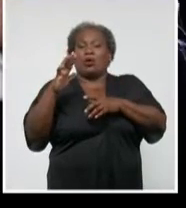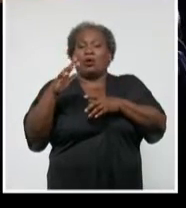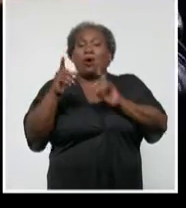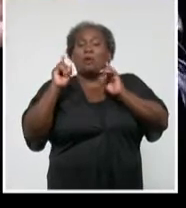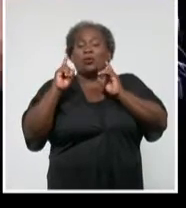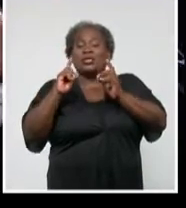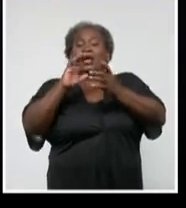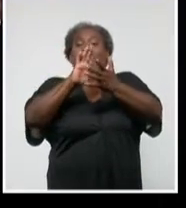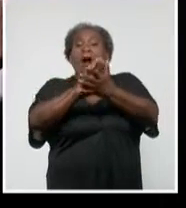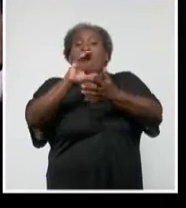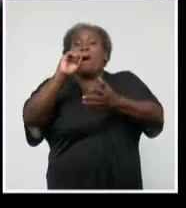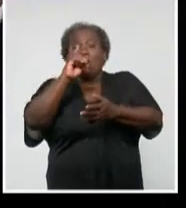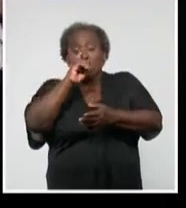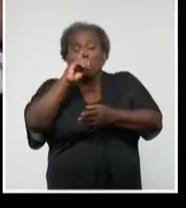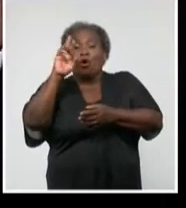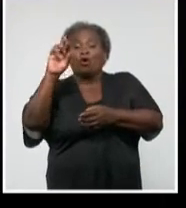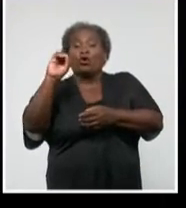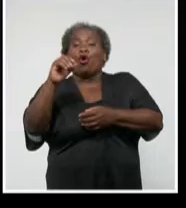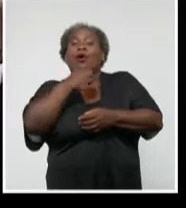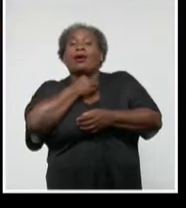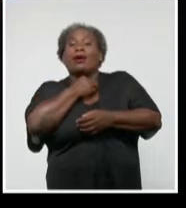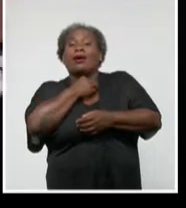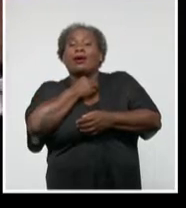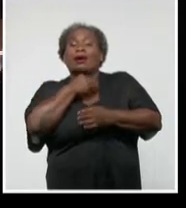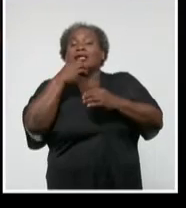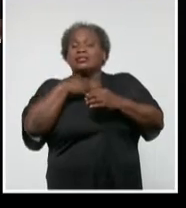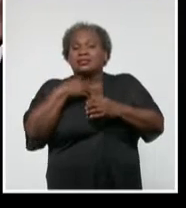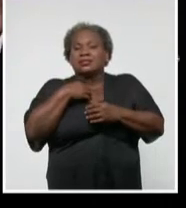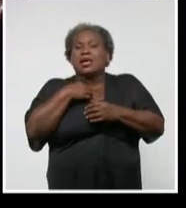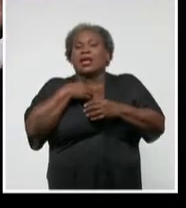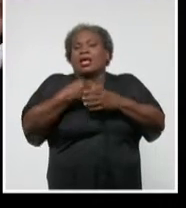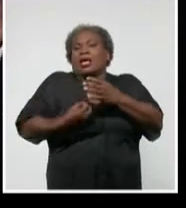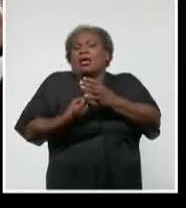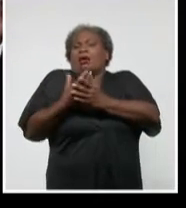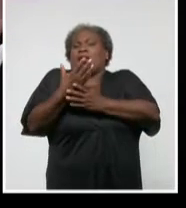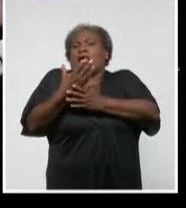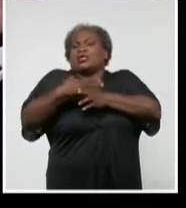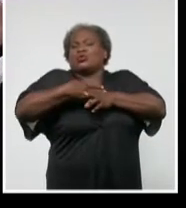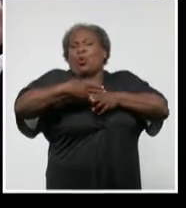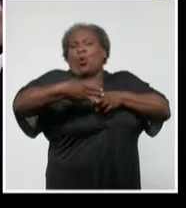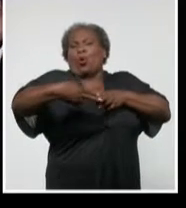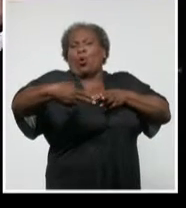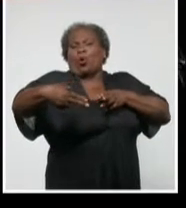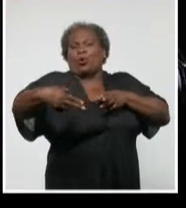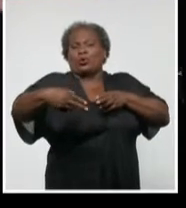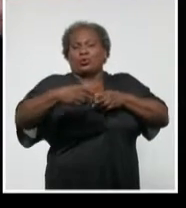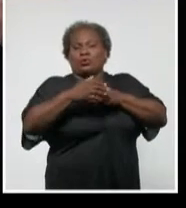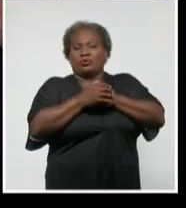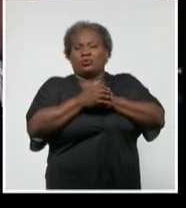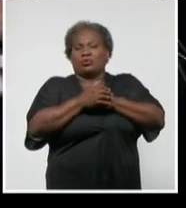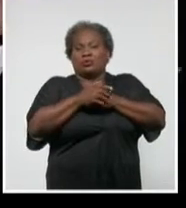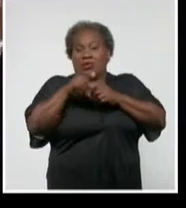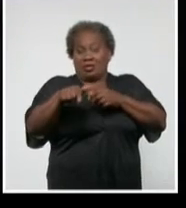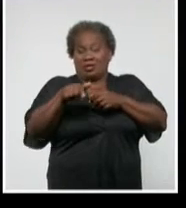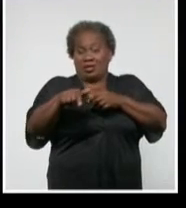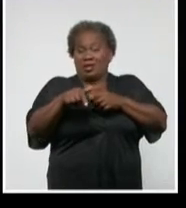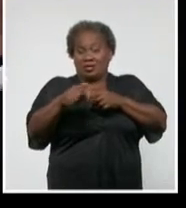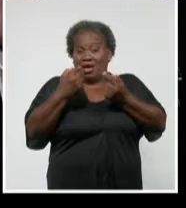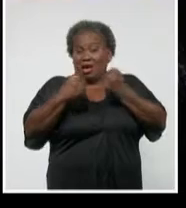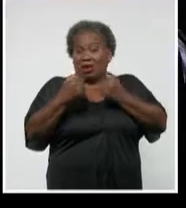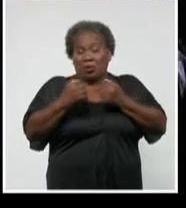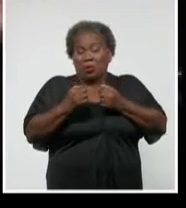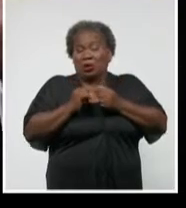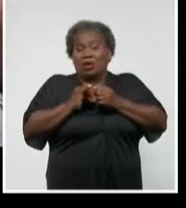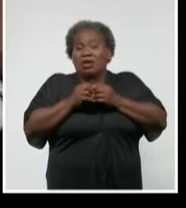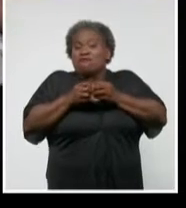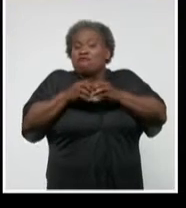O sea, tiene un corolario, recuerden, esto tiene su origen histórico, pero la idea es que es una región de su influencia en